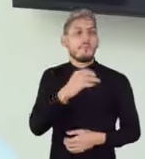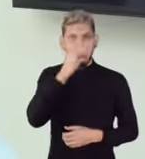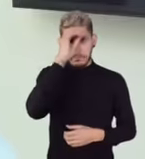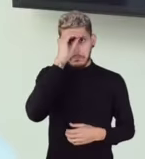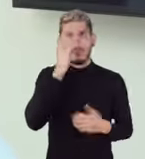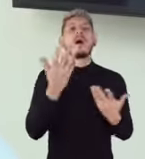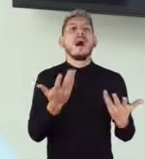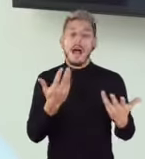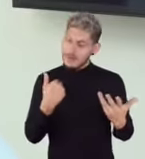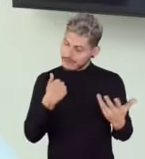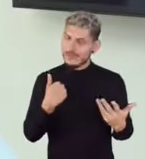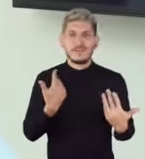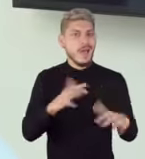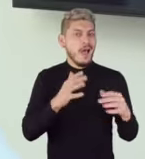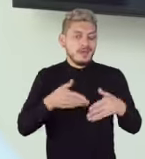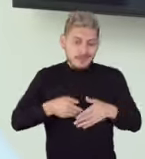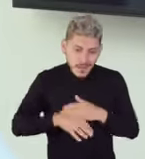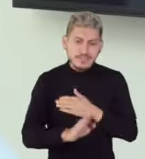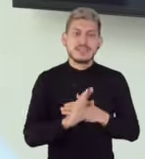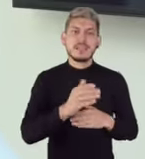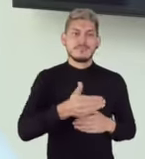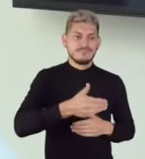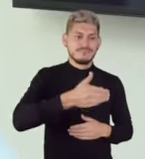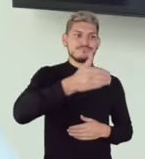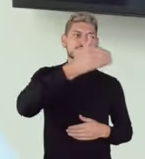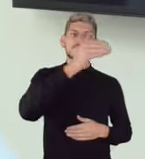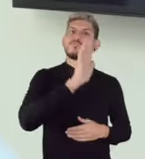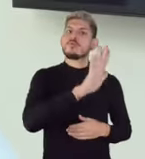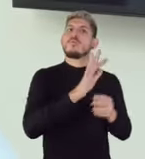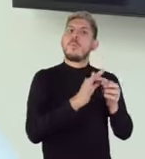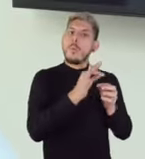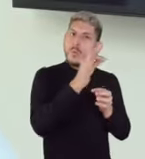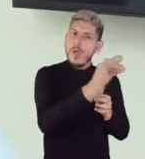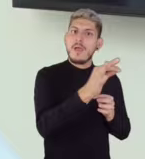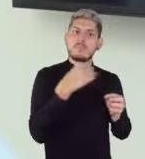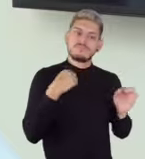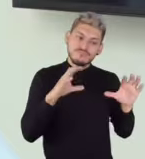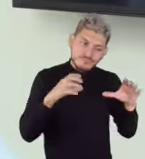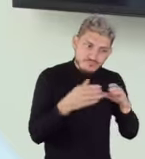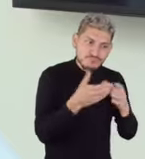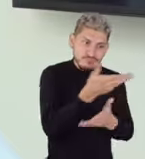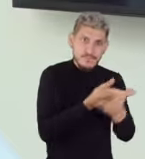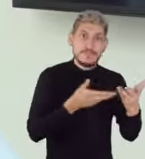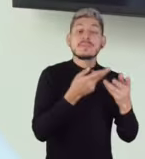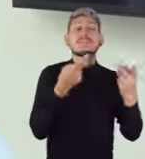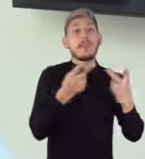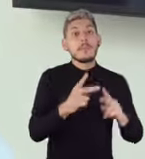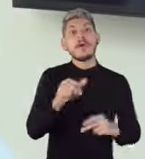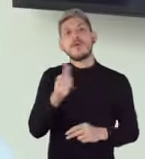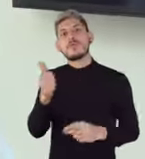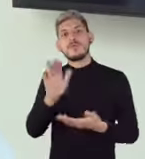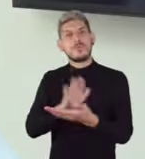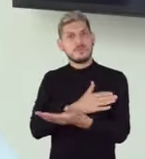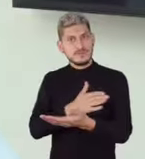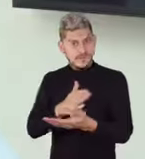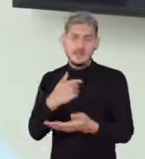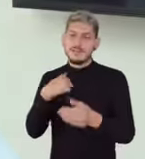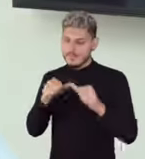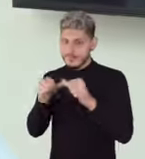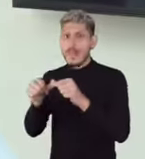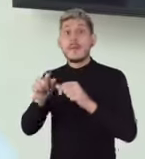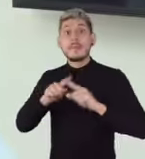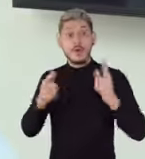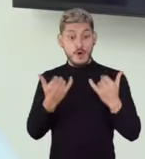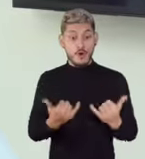ahora, dentro de mis funciones como autoridad y dentro de la política, también me ha gustado manejarme dentro de esto, de esta unión, de ir